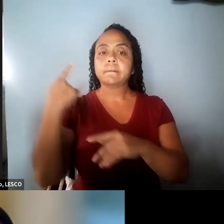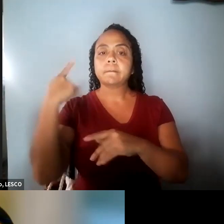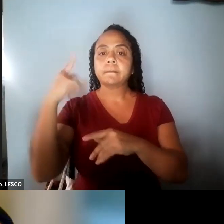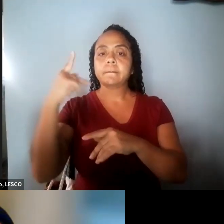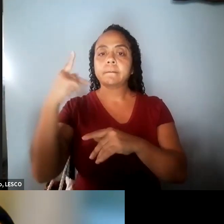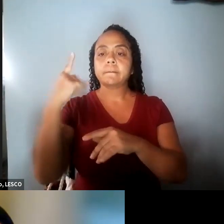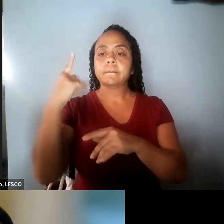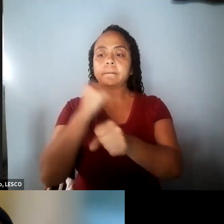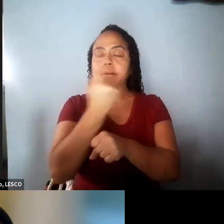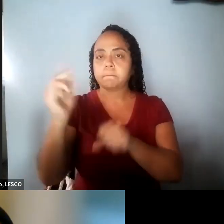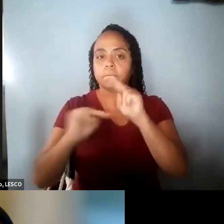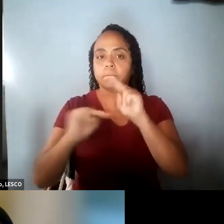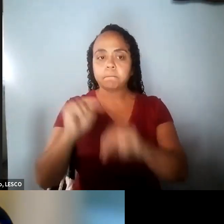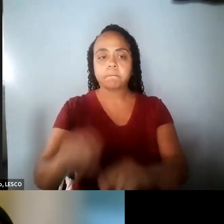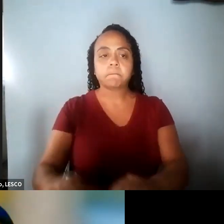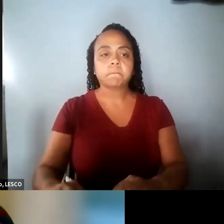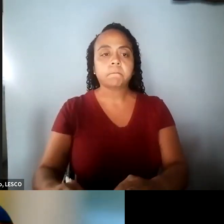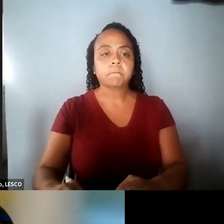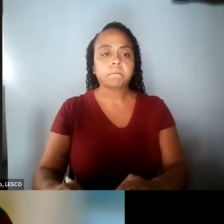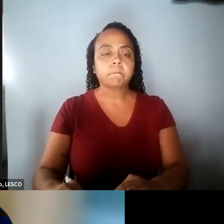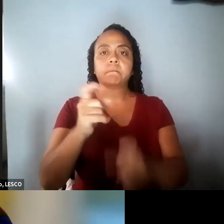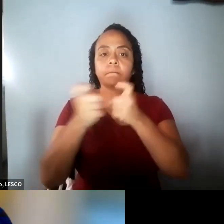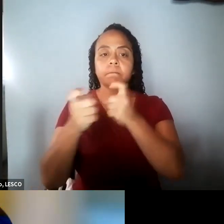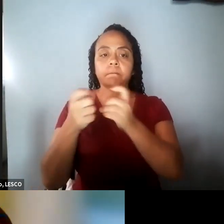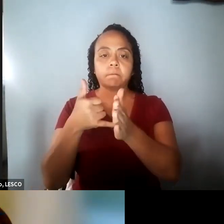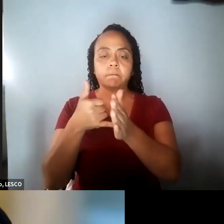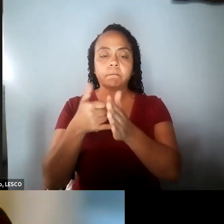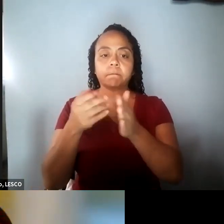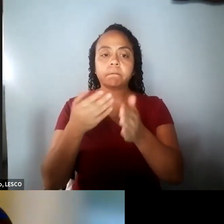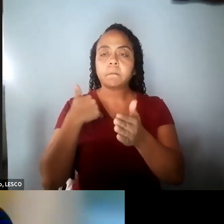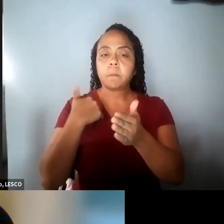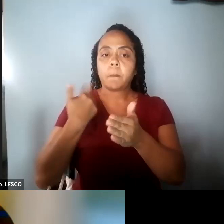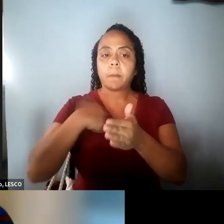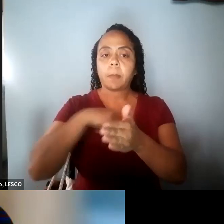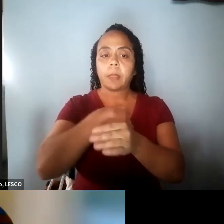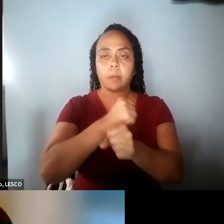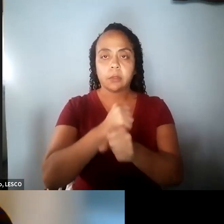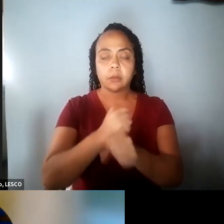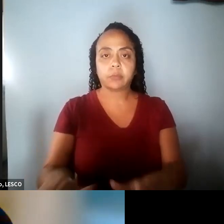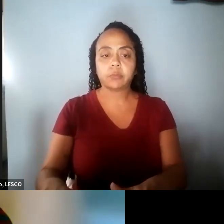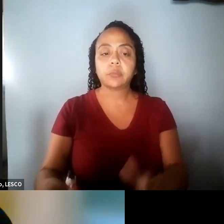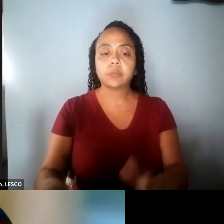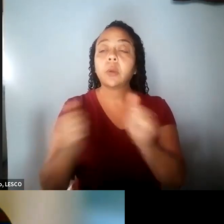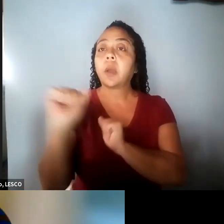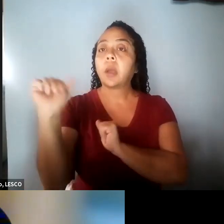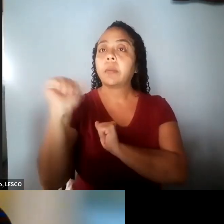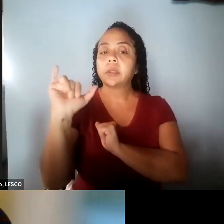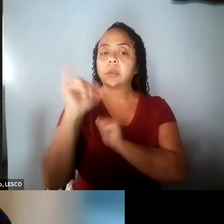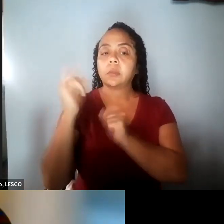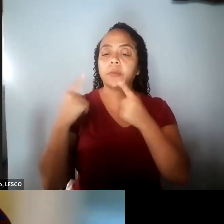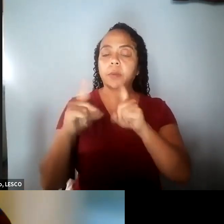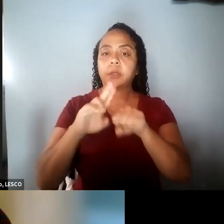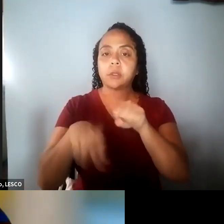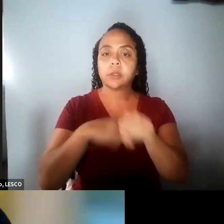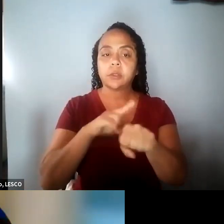identificar y controlar las vulnerabilidades que presentan nuestras operaciones con amenazas como fenómenos naturales es